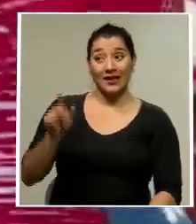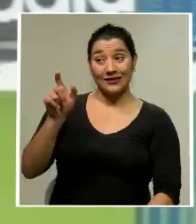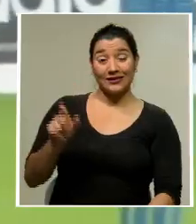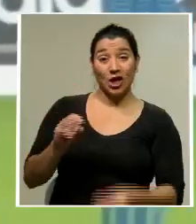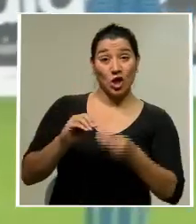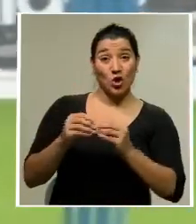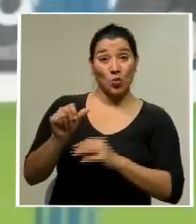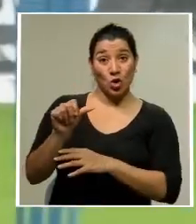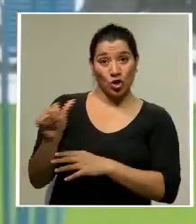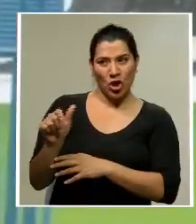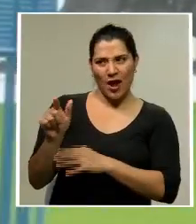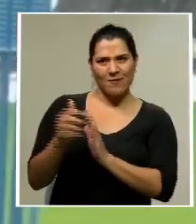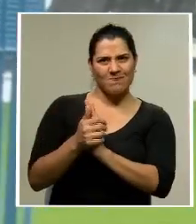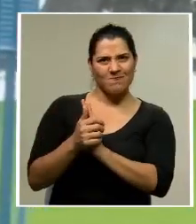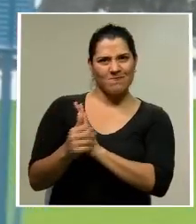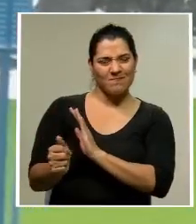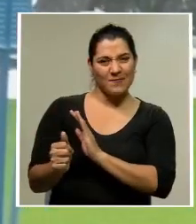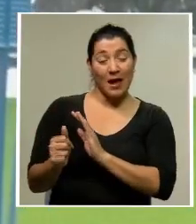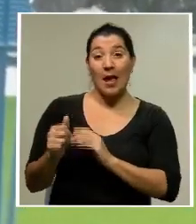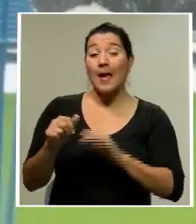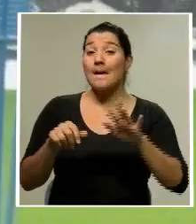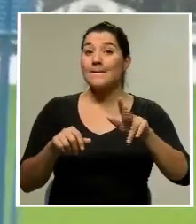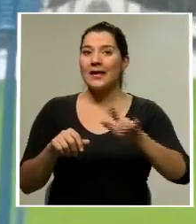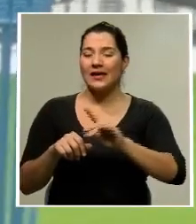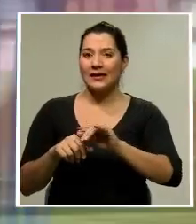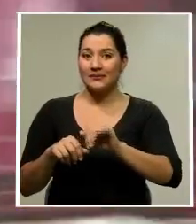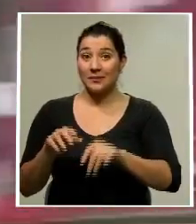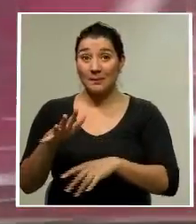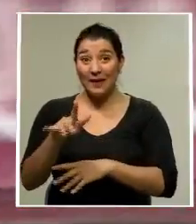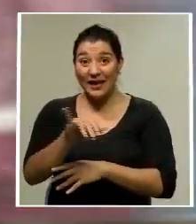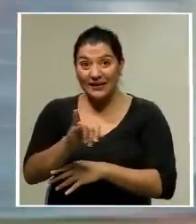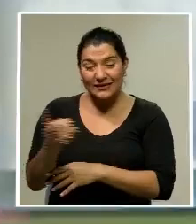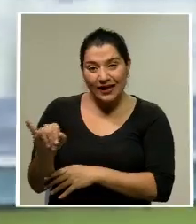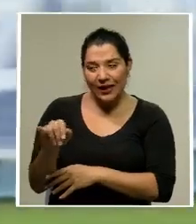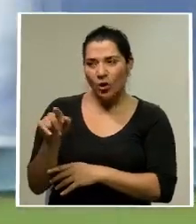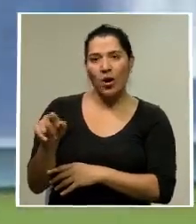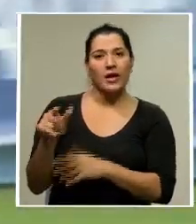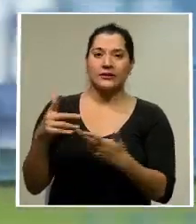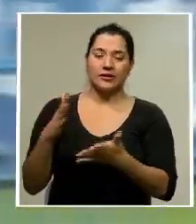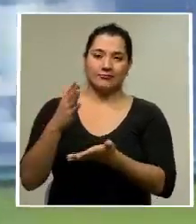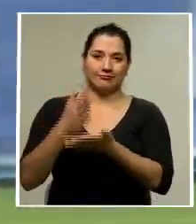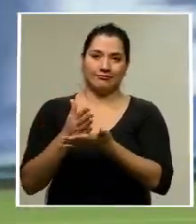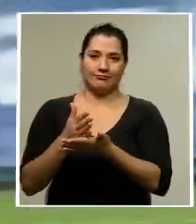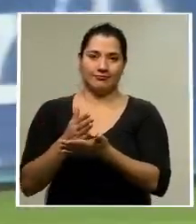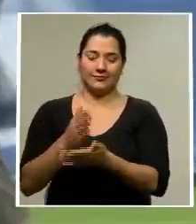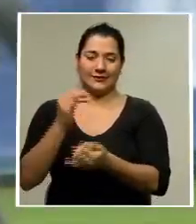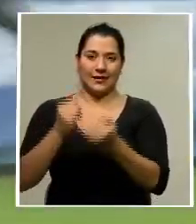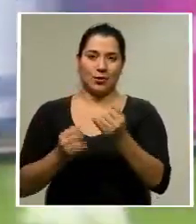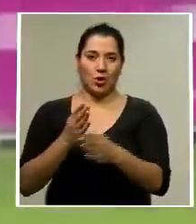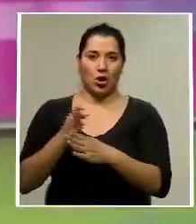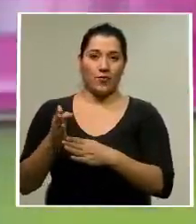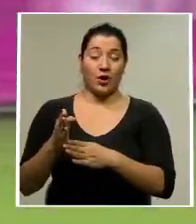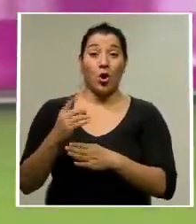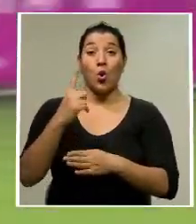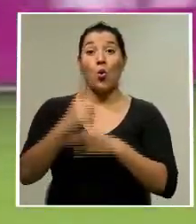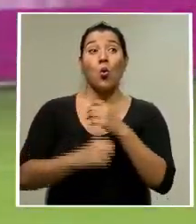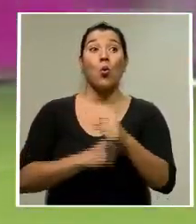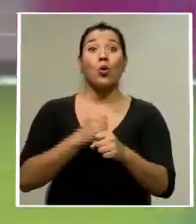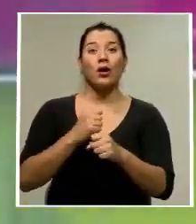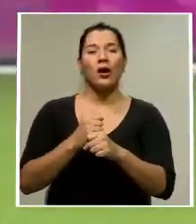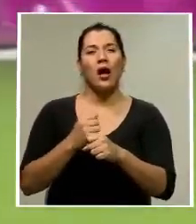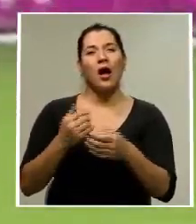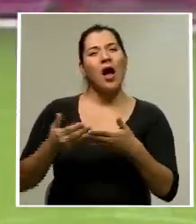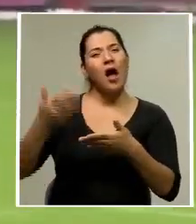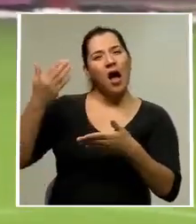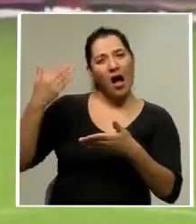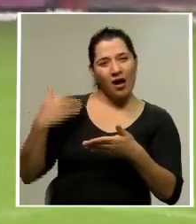célebre por su pie izquierdo de gran calidad y sus regates, cuelga definitivamente las botas, un año después de haber interrumpido su jubilación para